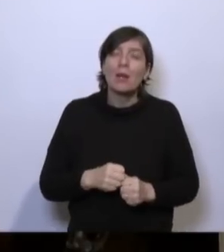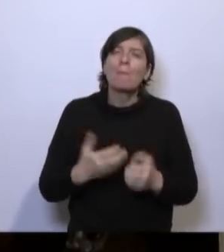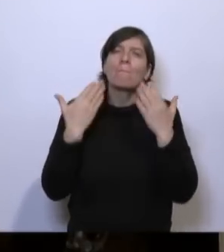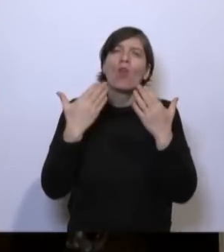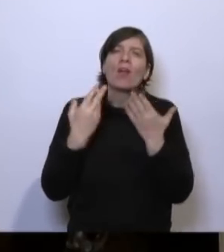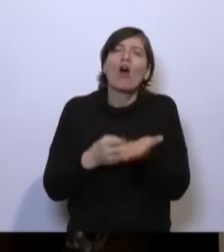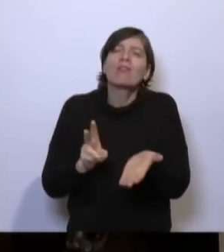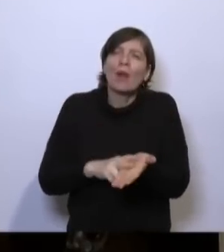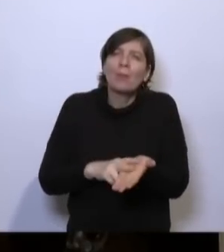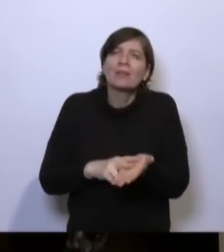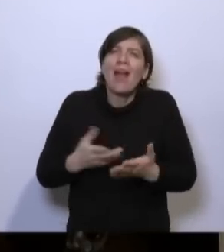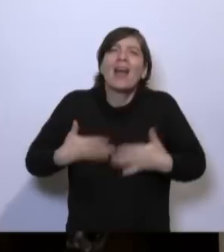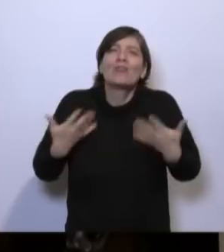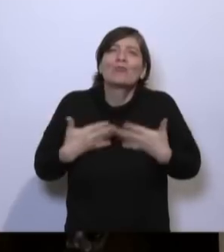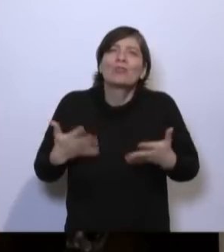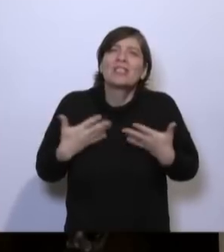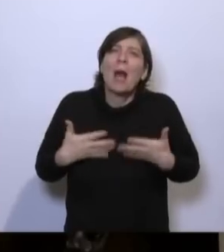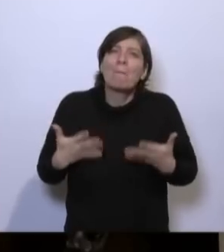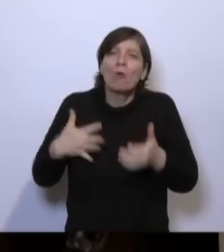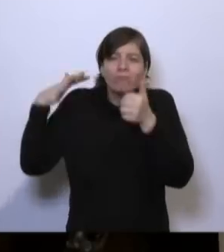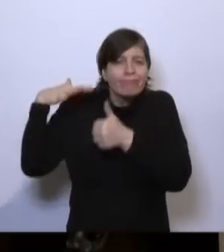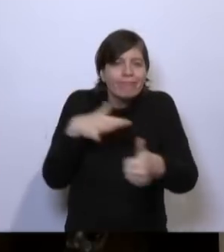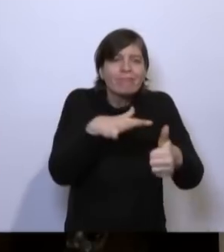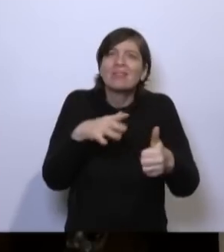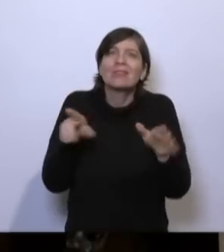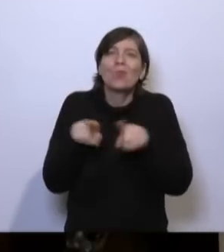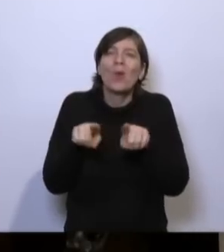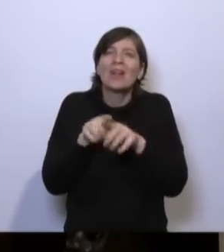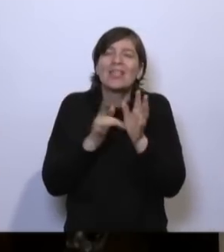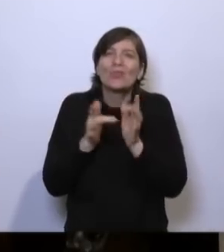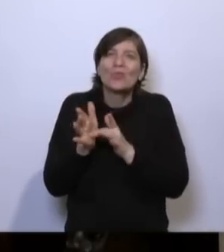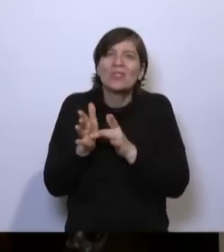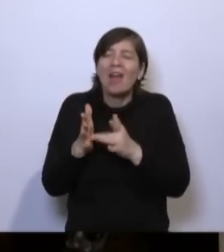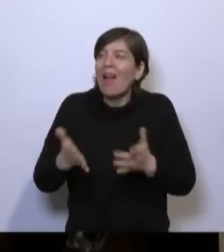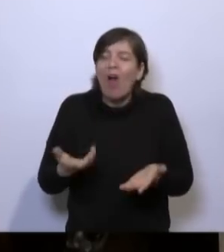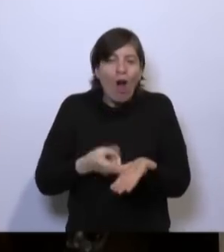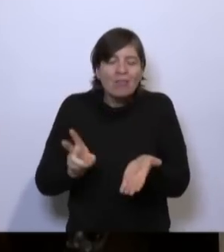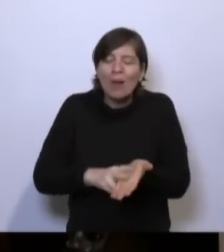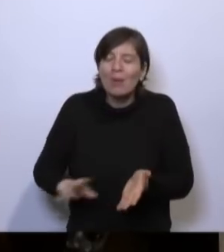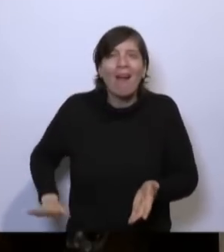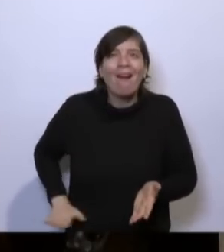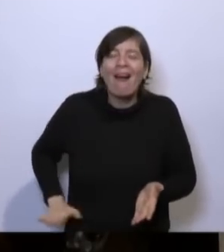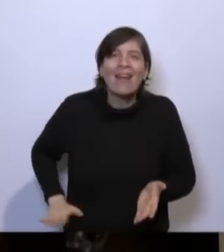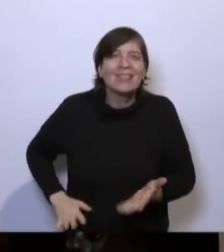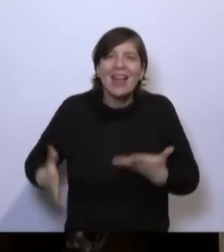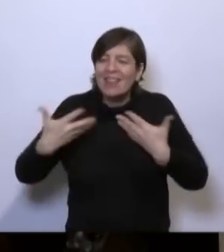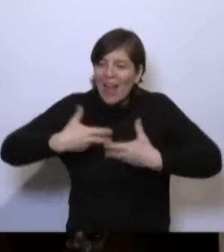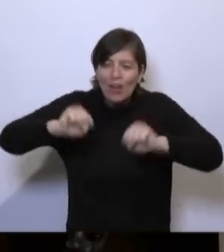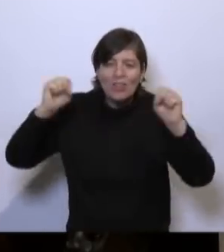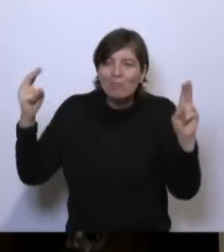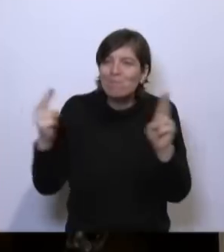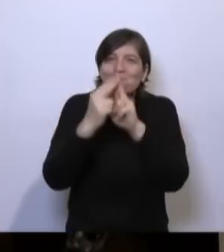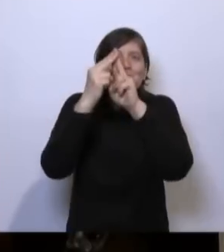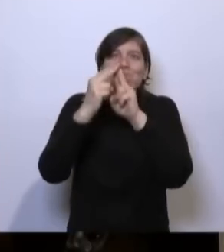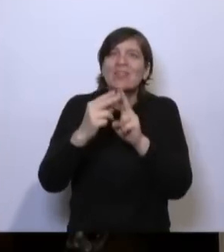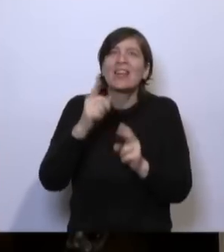Poder recuperar el entusiasmo apostólico. Poder recuperar las ganas de encontrarnos con el